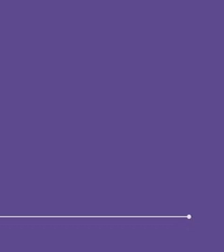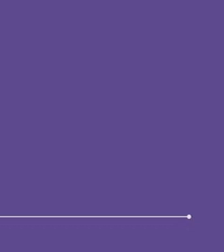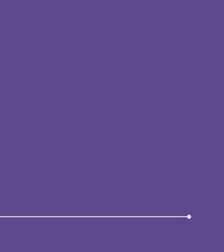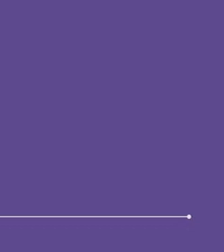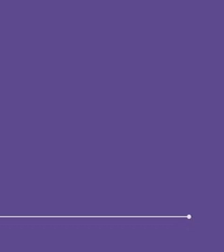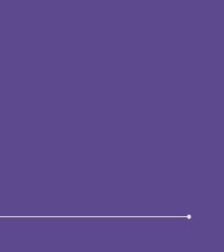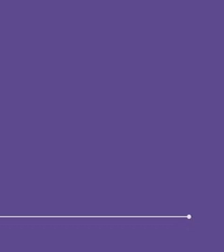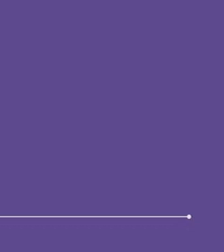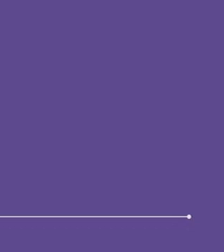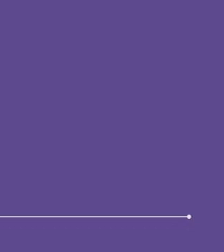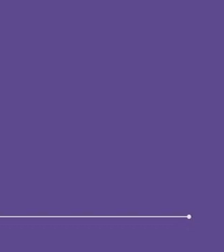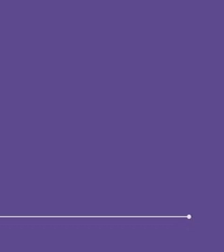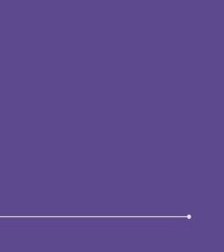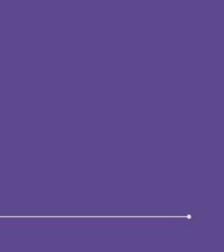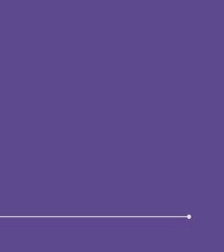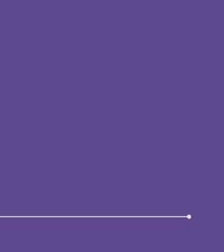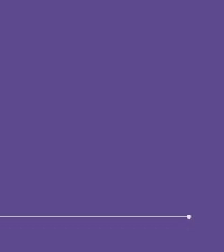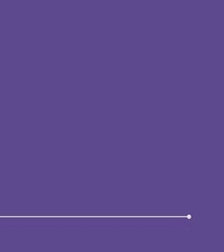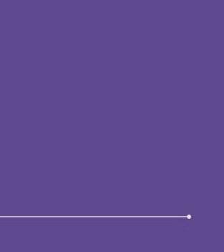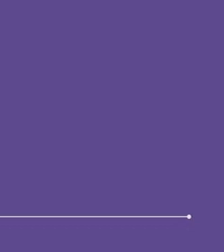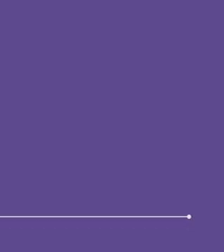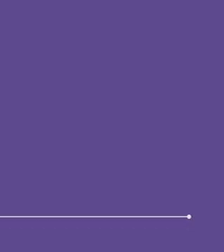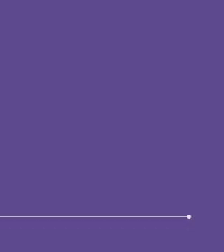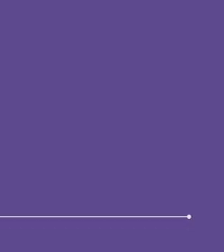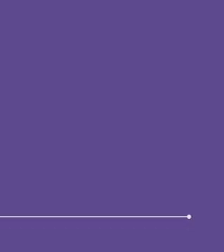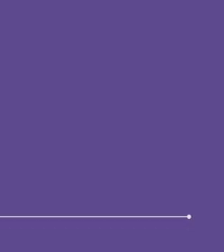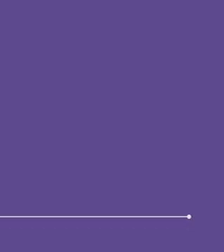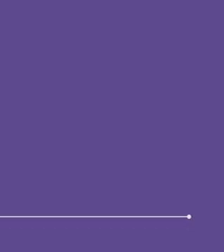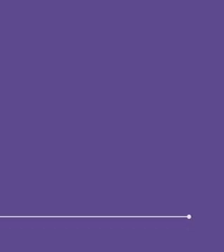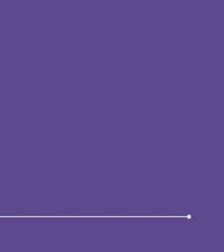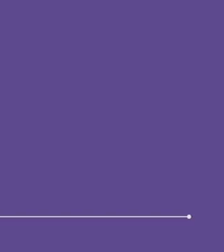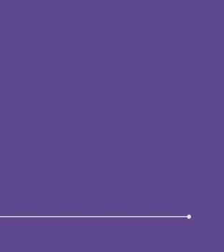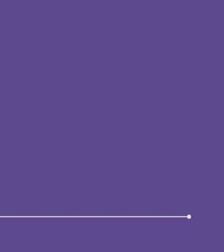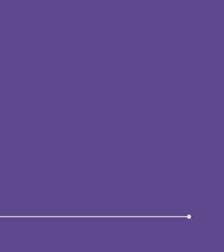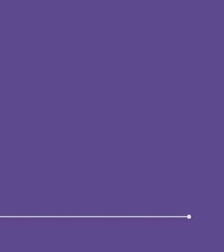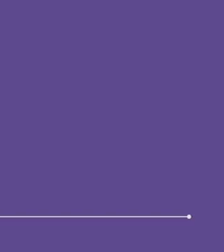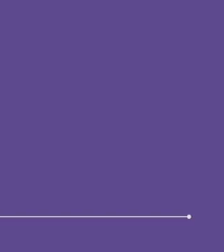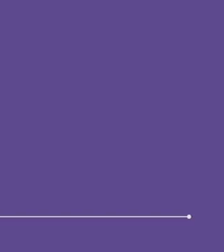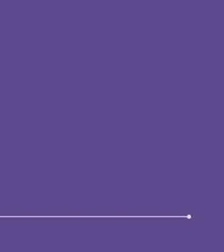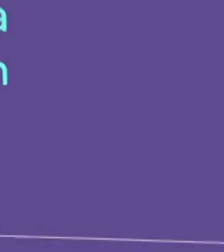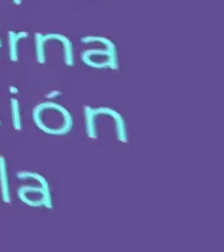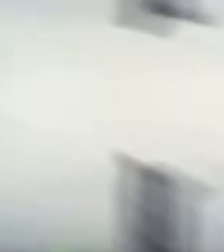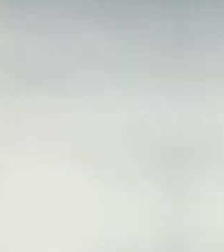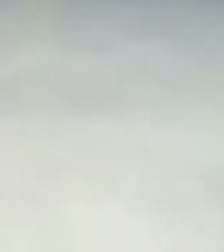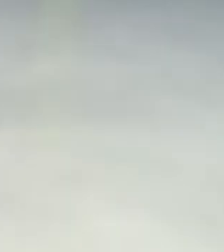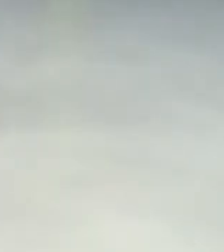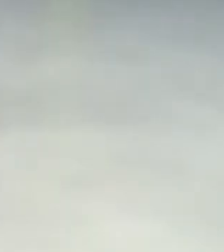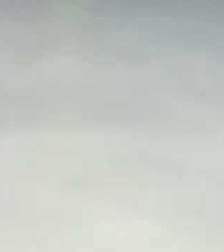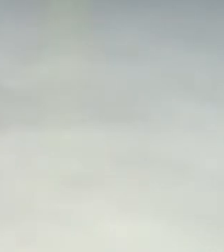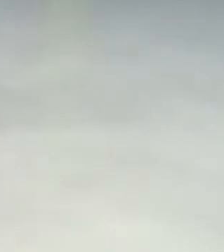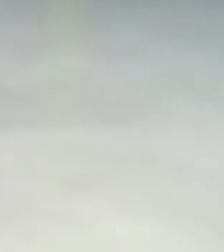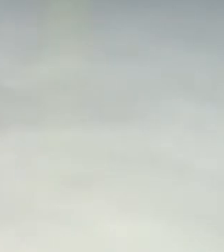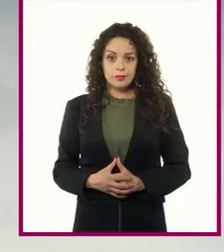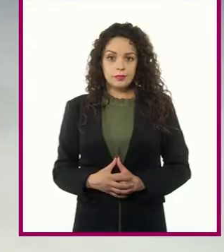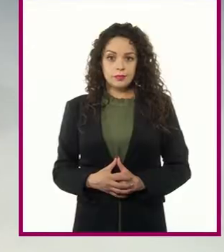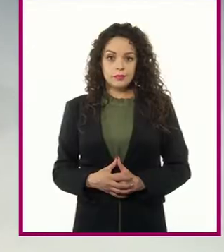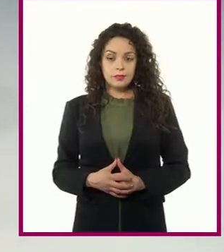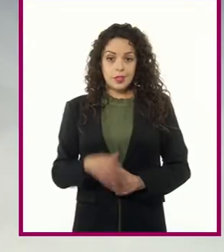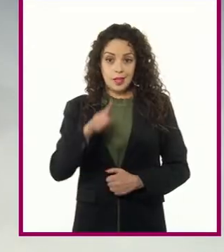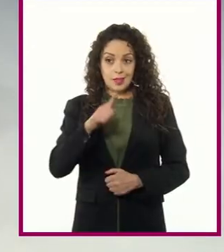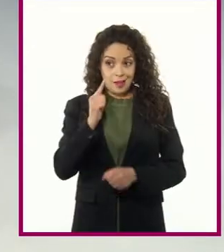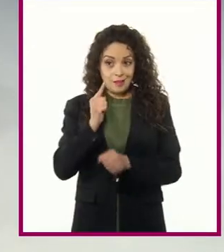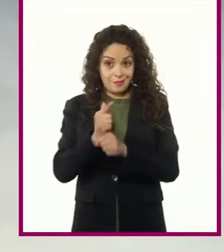la escolar, que integran la acción pedagógica e institucional de la escuela. Como te podrás dar